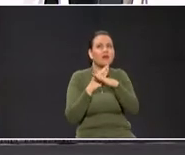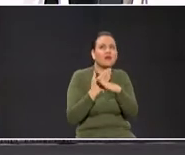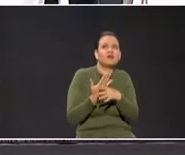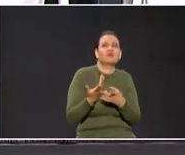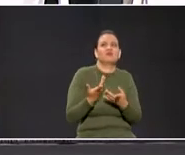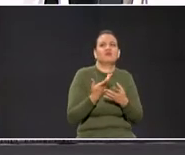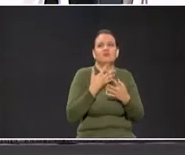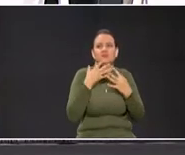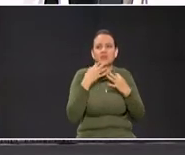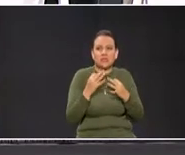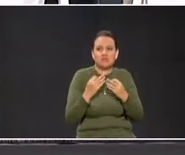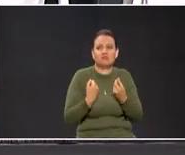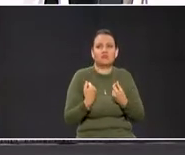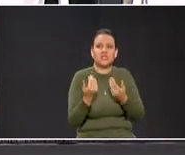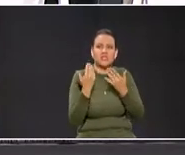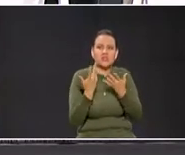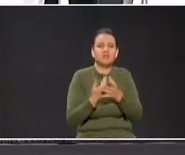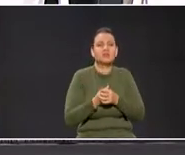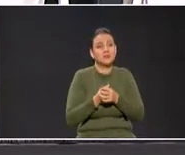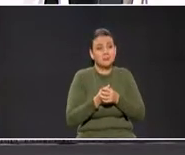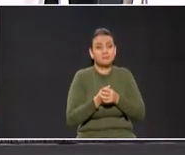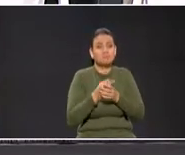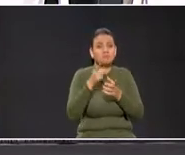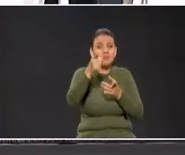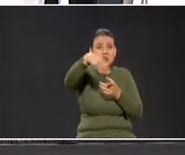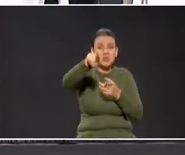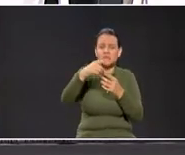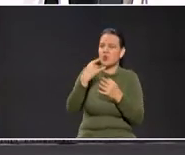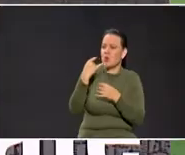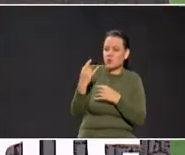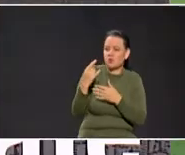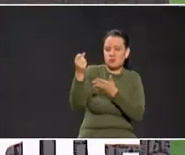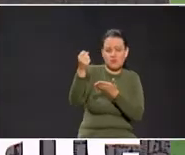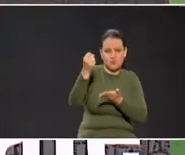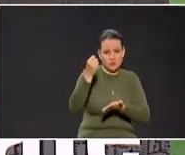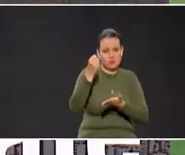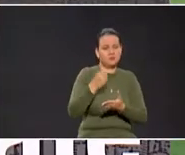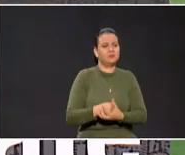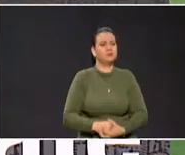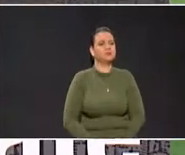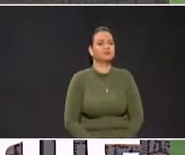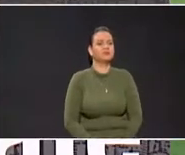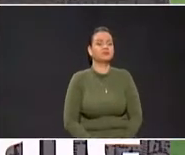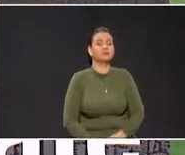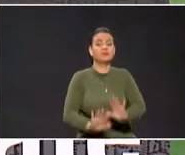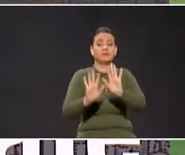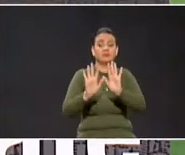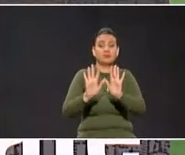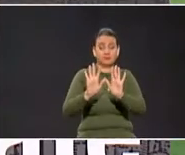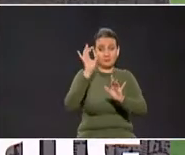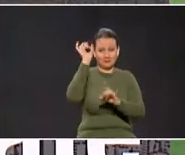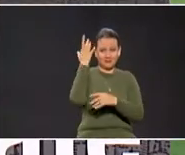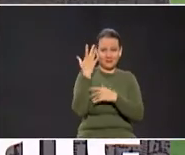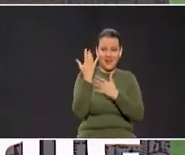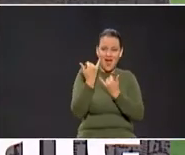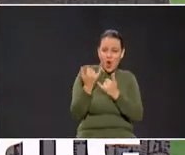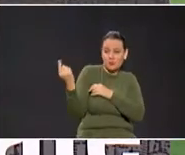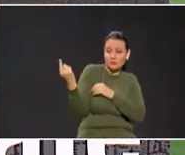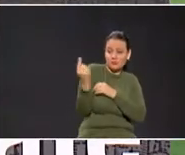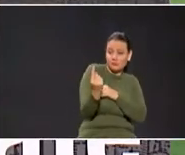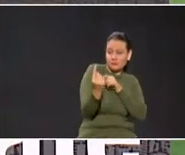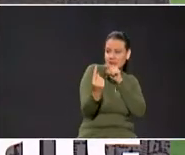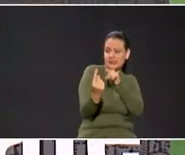válida y que sea aconsejable para los inversionistas bueno en este momento vamos a invitar a nuestro set al candidato